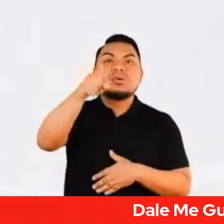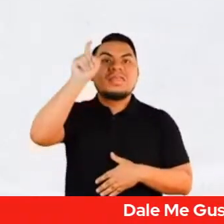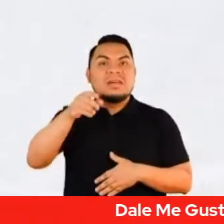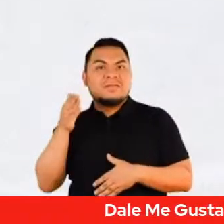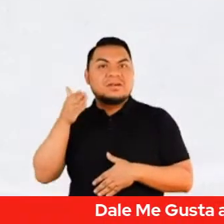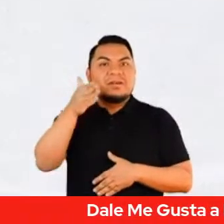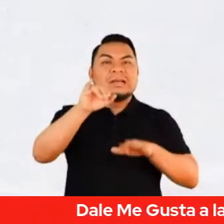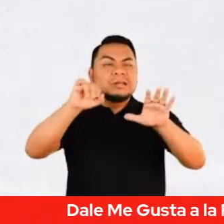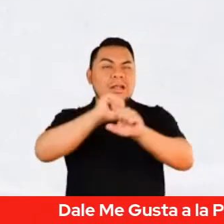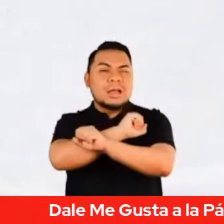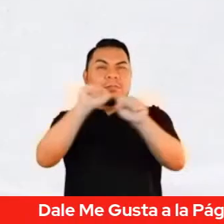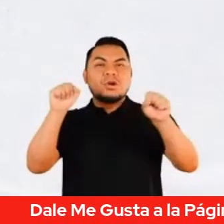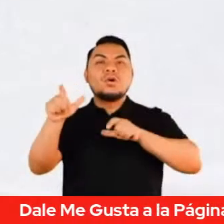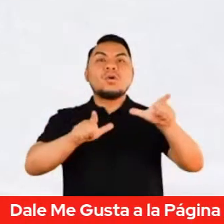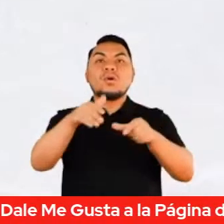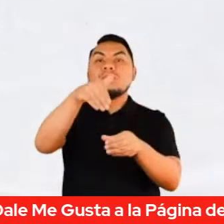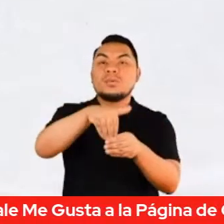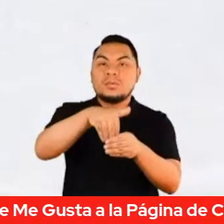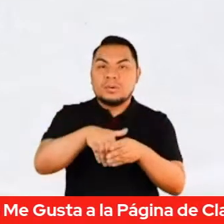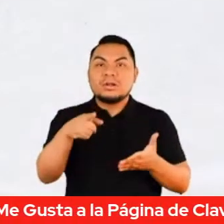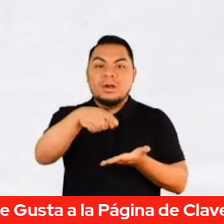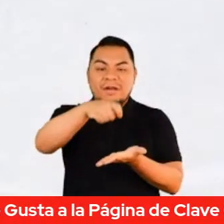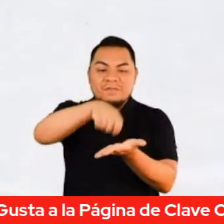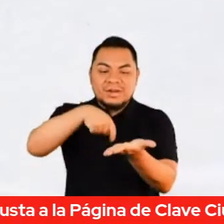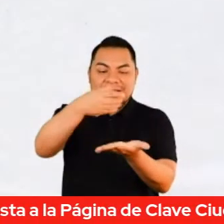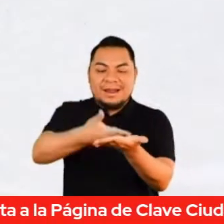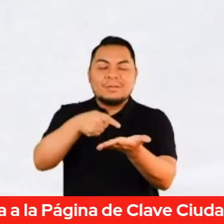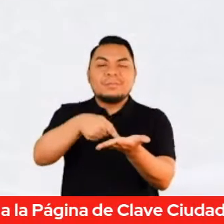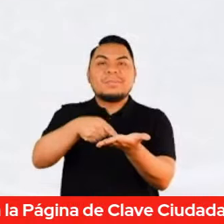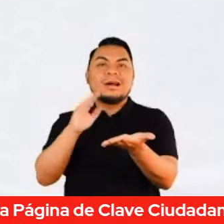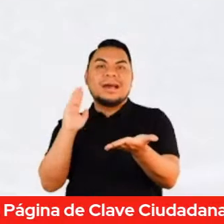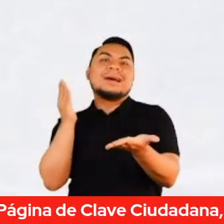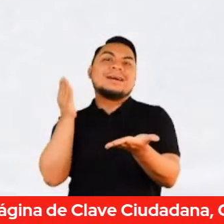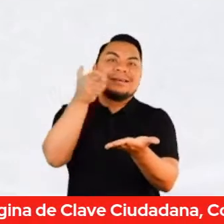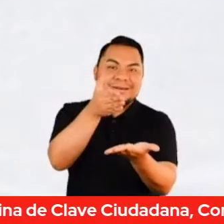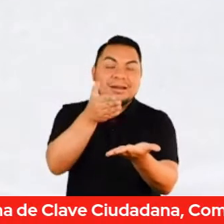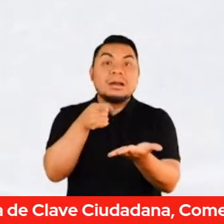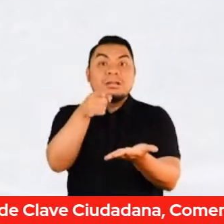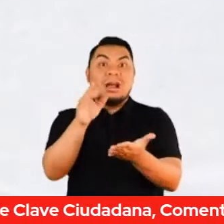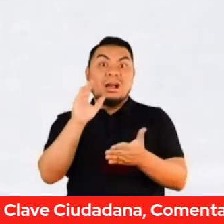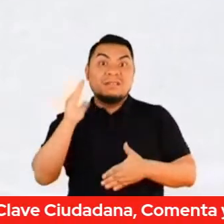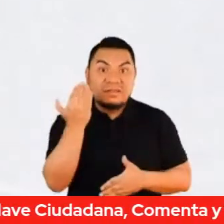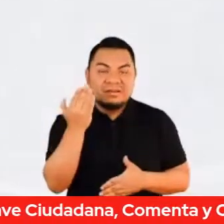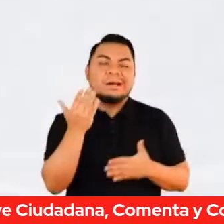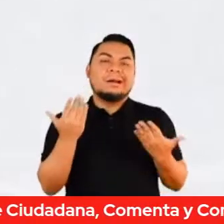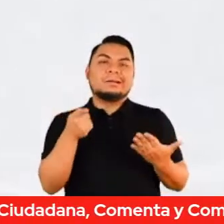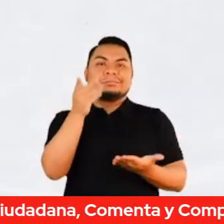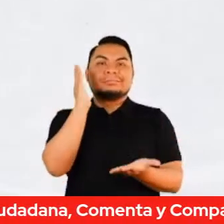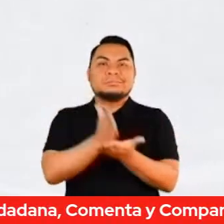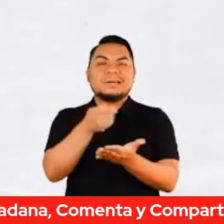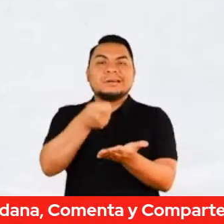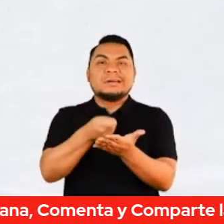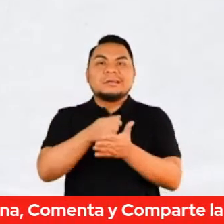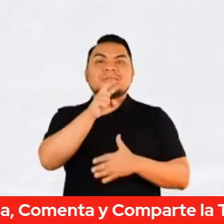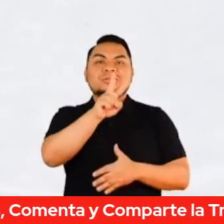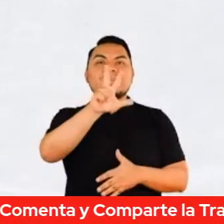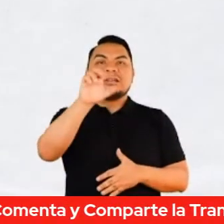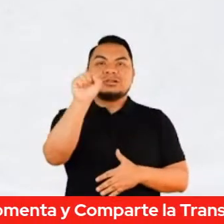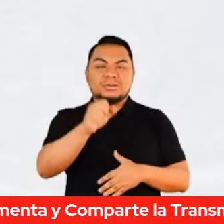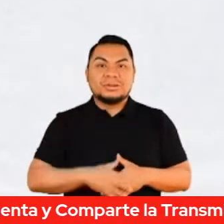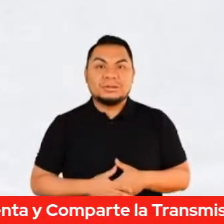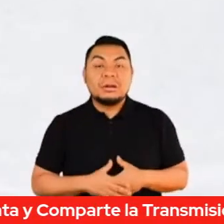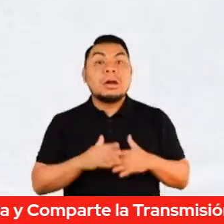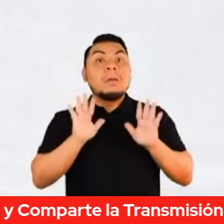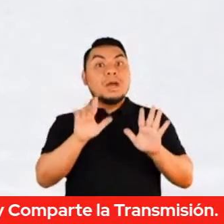octubre debes llegar a las 6 de la mañana a tu local de votación y firmar la hoja de asistencia. De lo contrario, recibirás la multa de